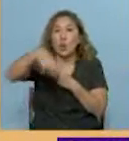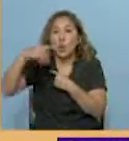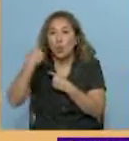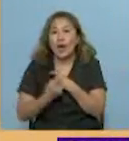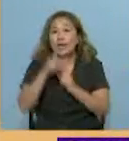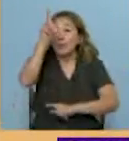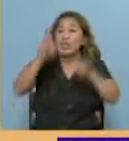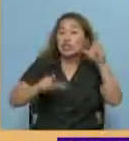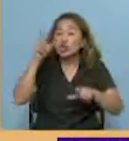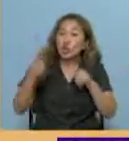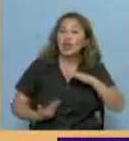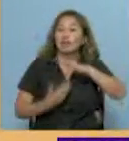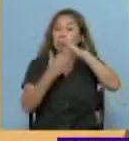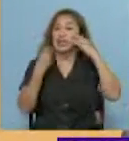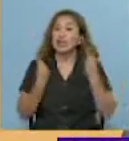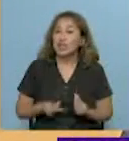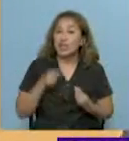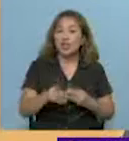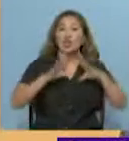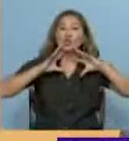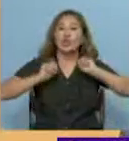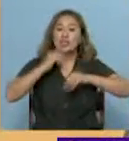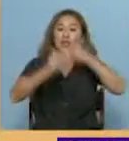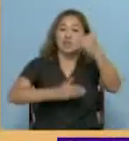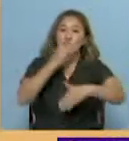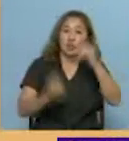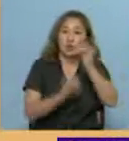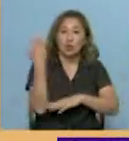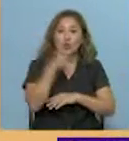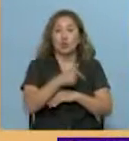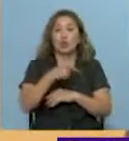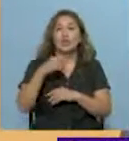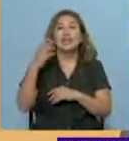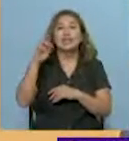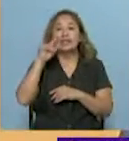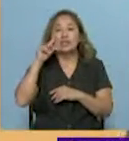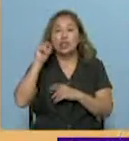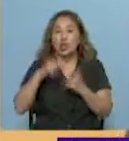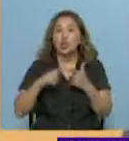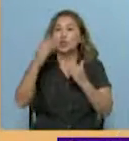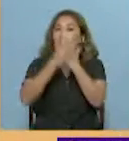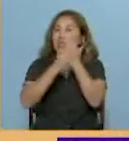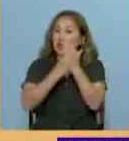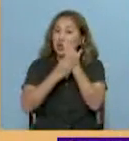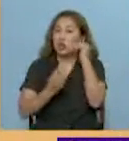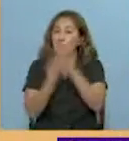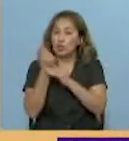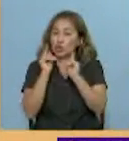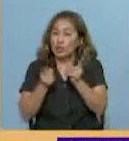funcionarios como ser nuestra secretaria de desarrollo productivo a la doctora patricia río nuestro ministro de producción